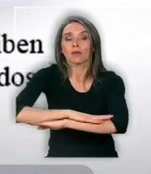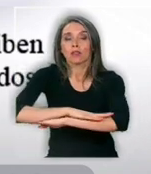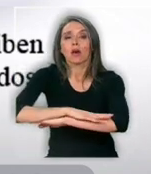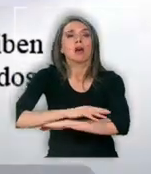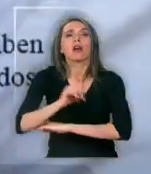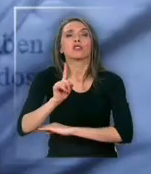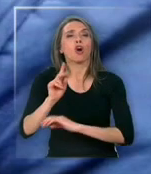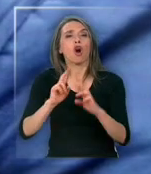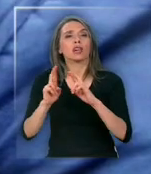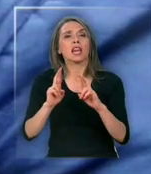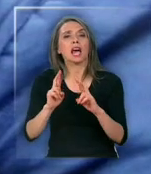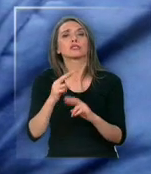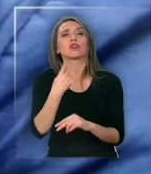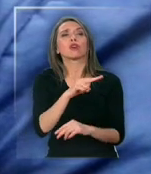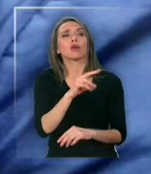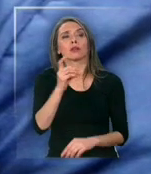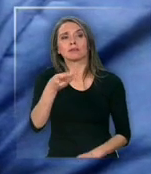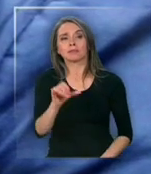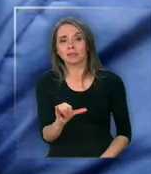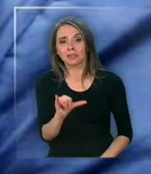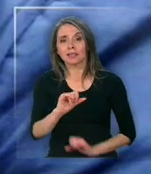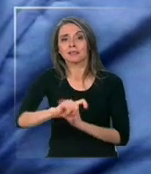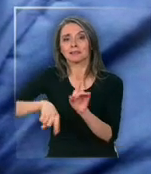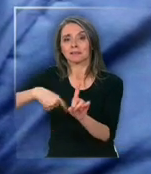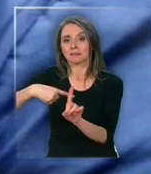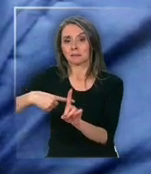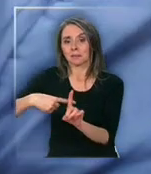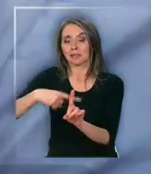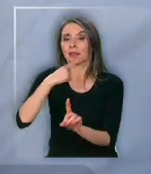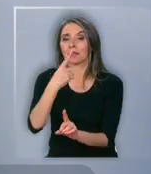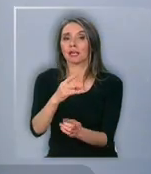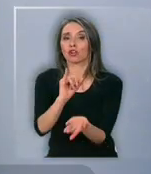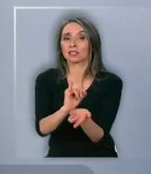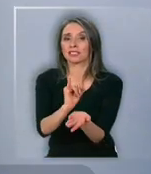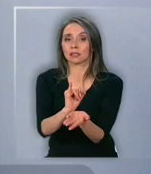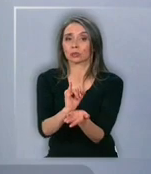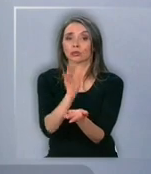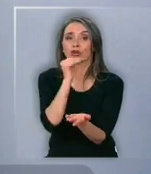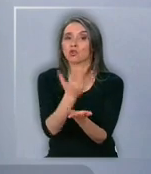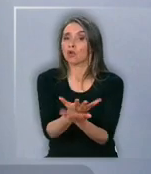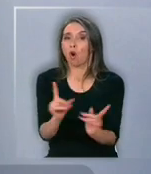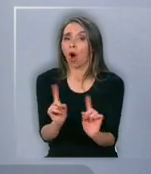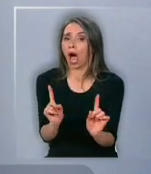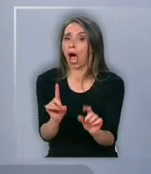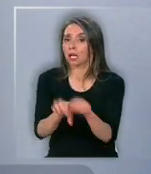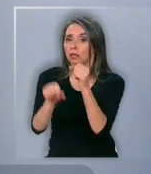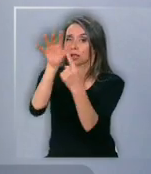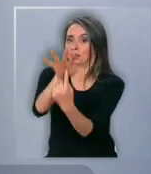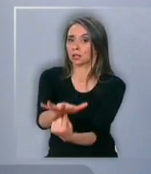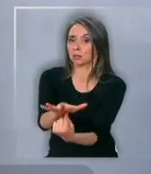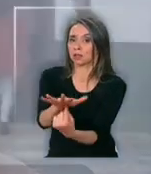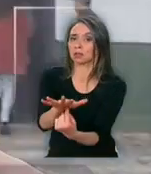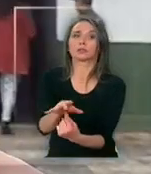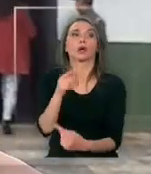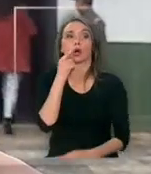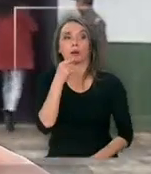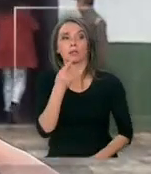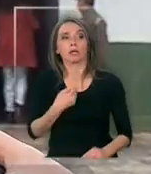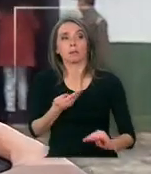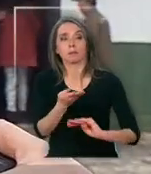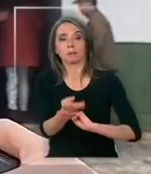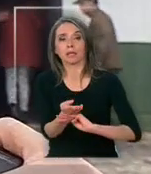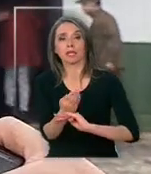relación alguna con su orientación sexual. Además, agregaron que en la institución no existe discriminación. Le he pedido al